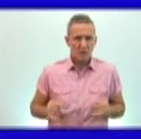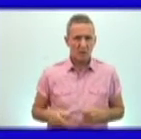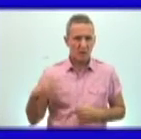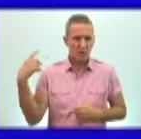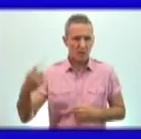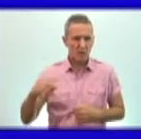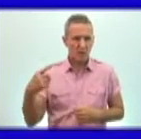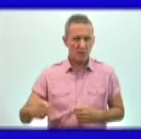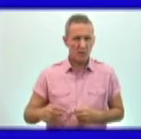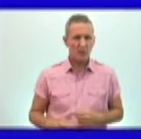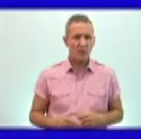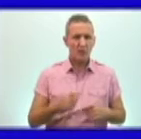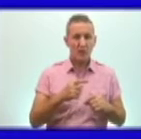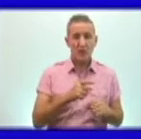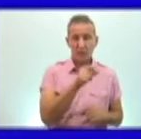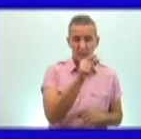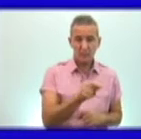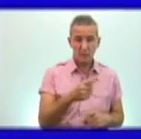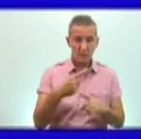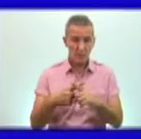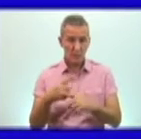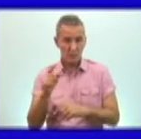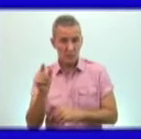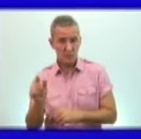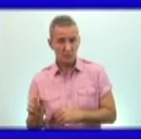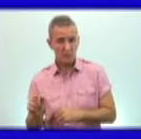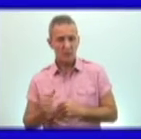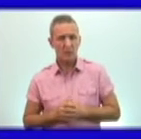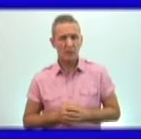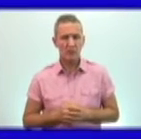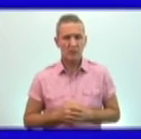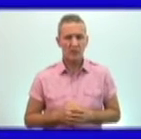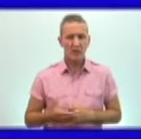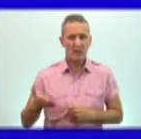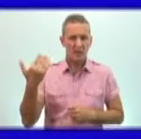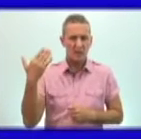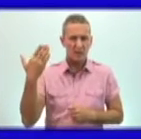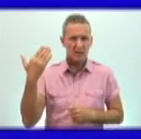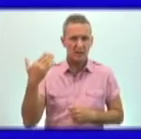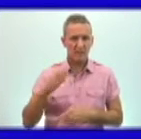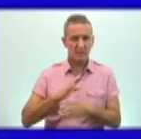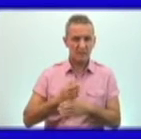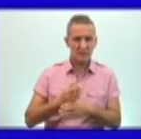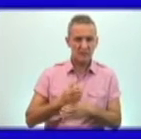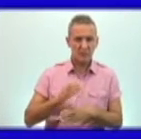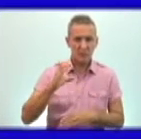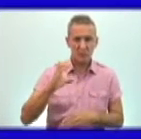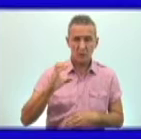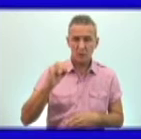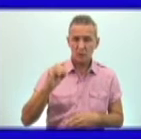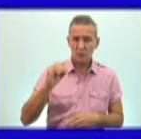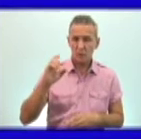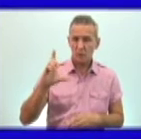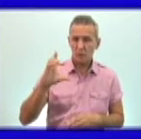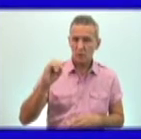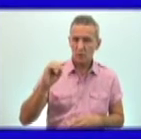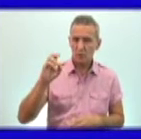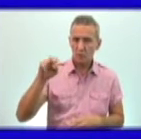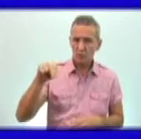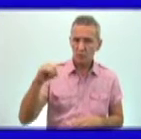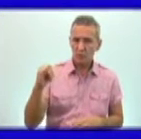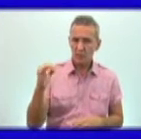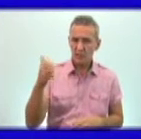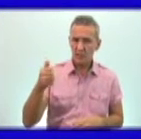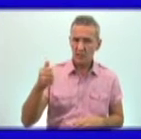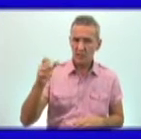del hombre por el hombre. En el pasado significó colonialismo y en el presente la neocolonización. ¿Qué nivel de vigencia tiene ese